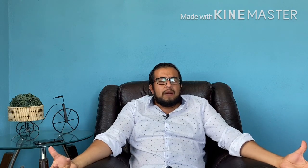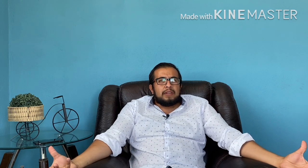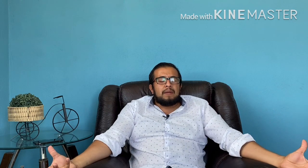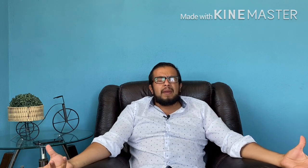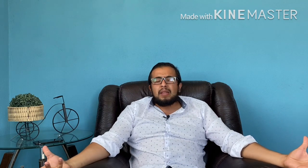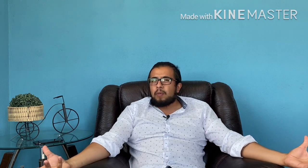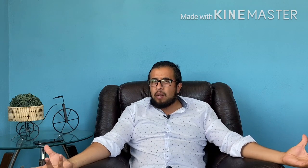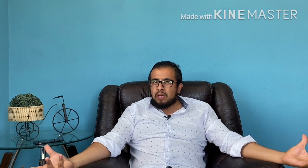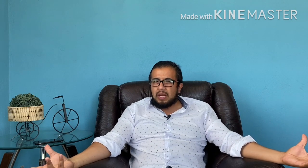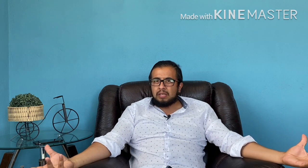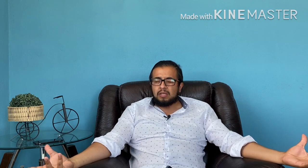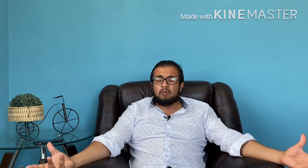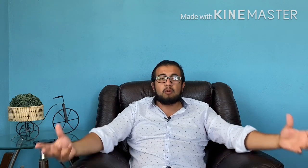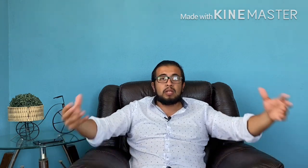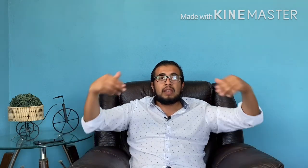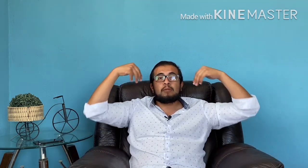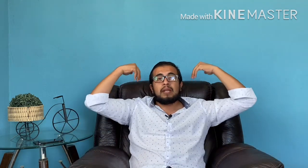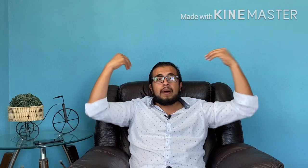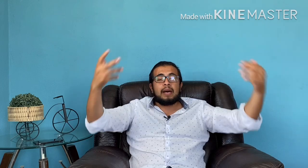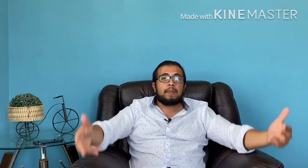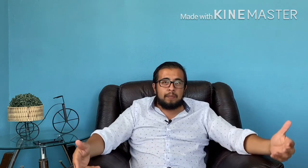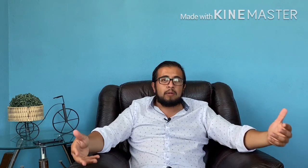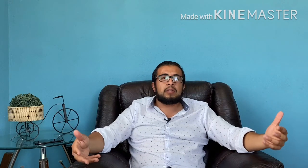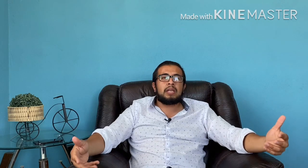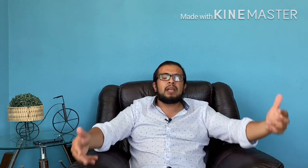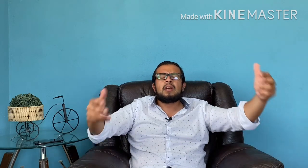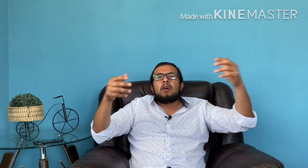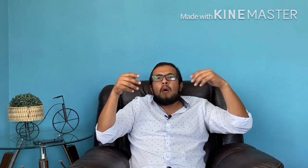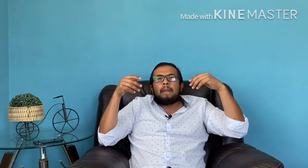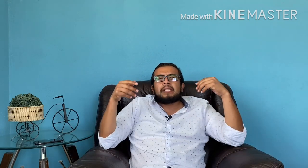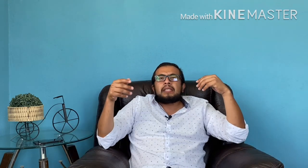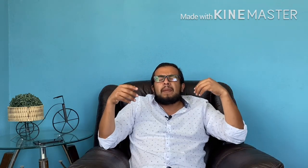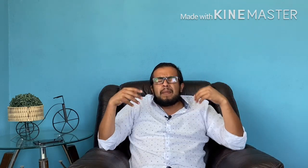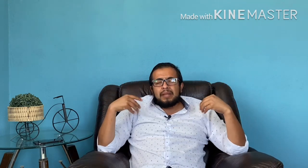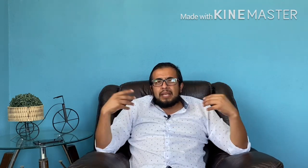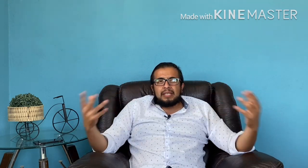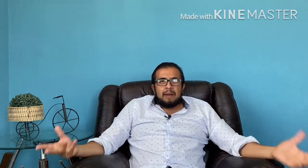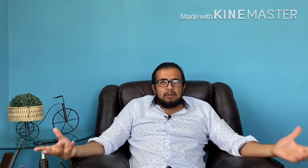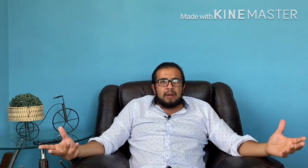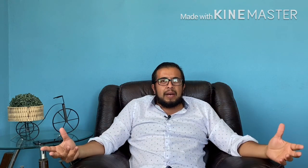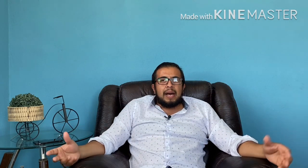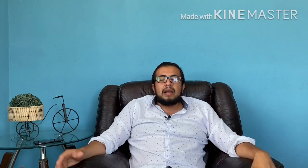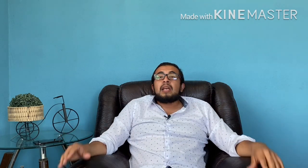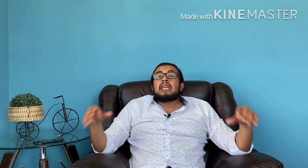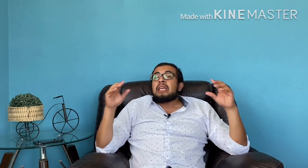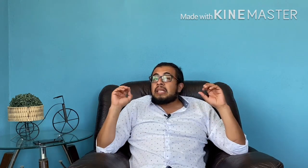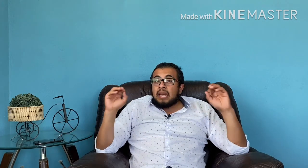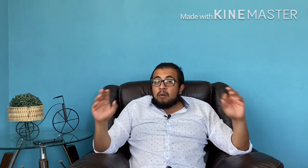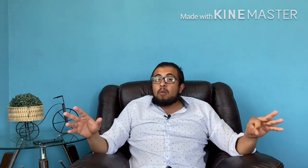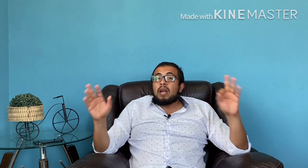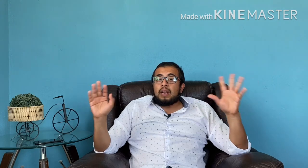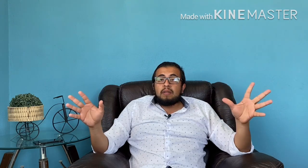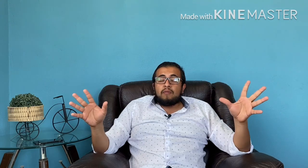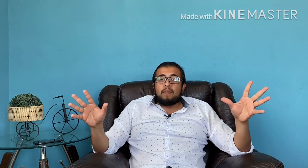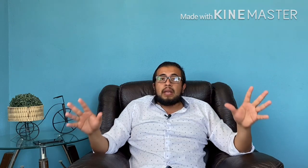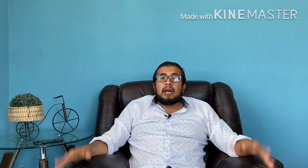podemos parar fácilmente porque no hay ingresos seguros, necesitamos trabajar para producir, o a veces simplemente necesitamos trabajar y